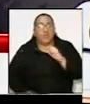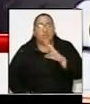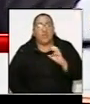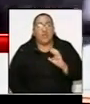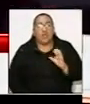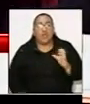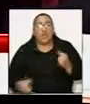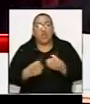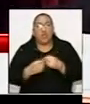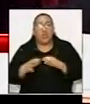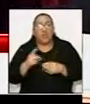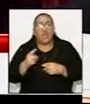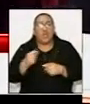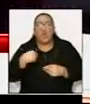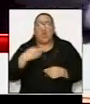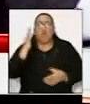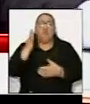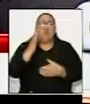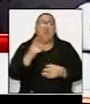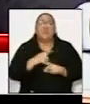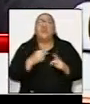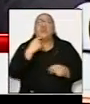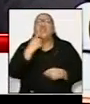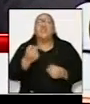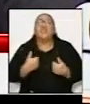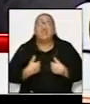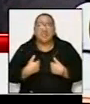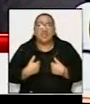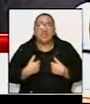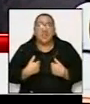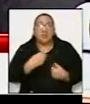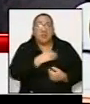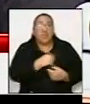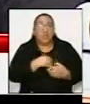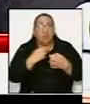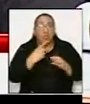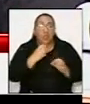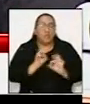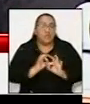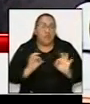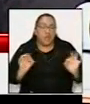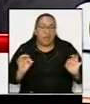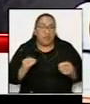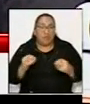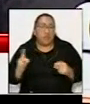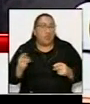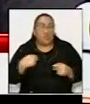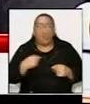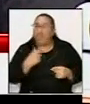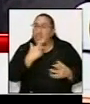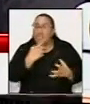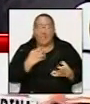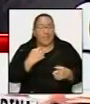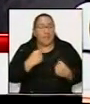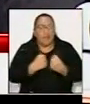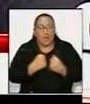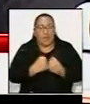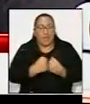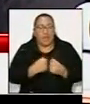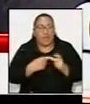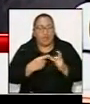congreso va a ser arbitrario y 15 respecto a la arbitraria de misión públicos no dicen nada obviamente porque no les conviene entonces